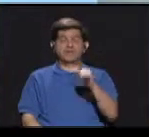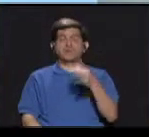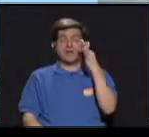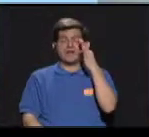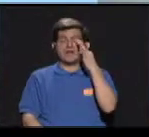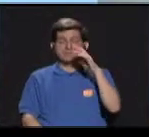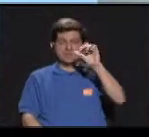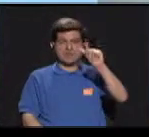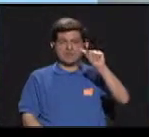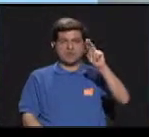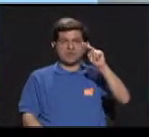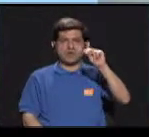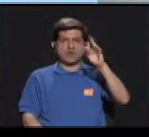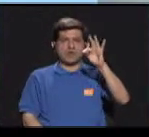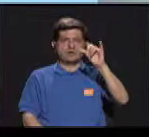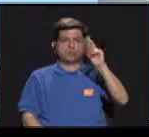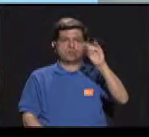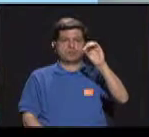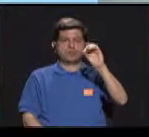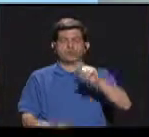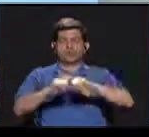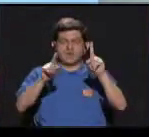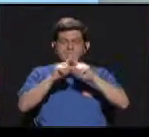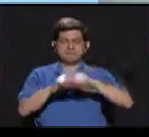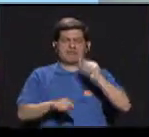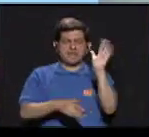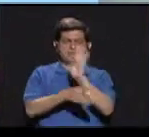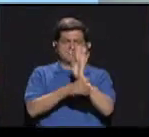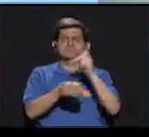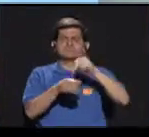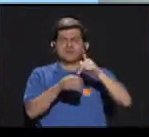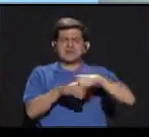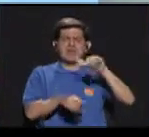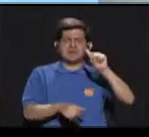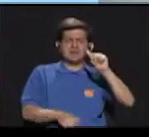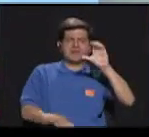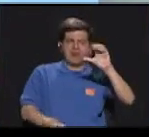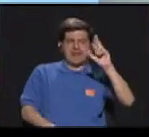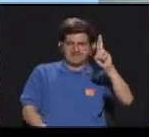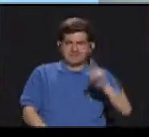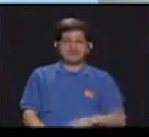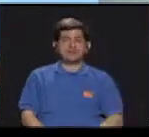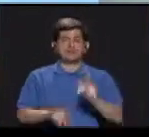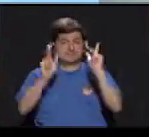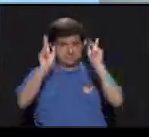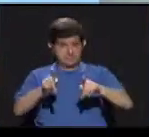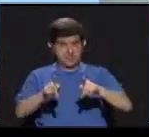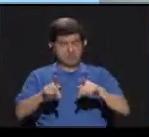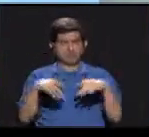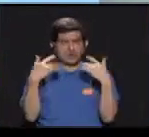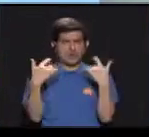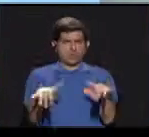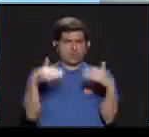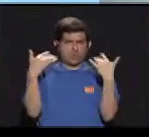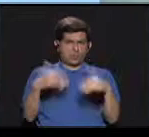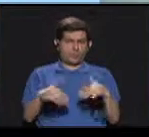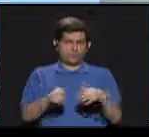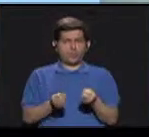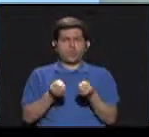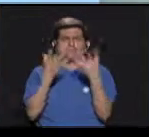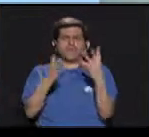Así como en El Tío Antonio, Alfredo Catania también participó en otros cortometrajes, Roberto, y era una persona